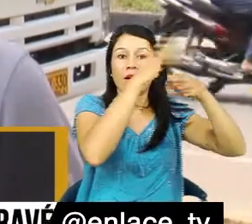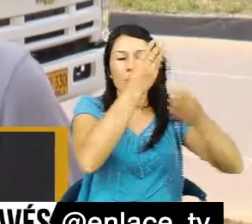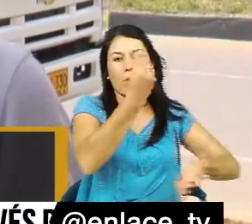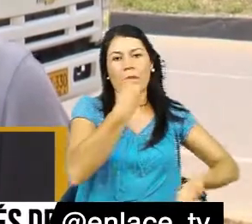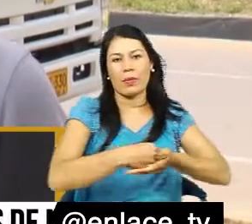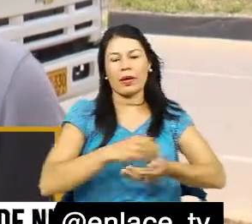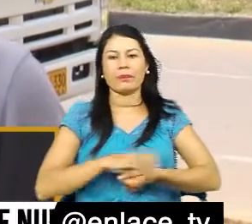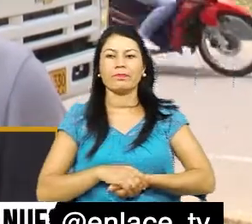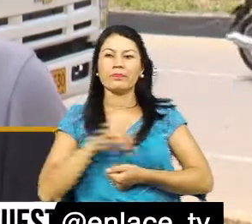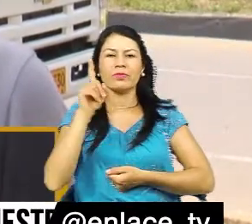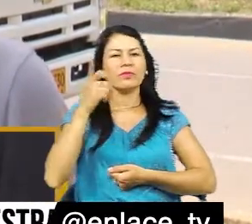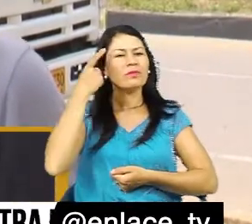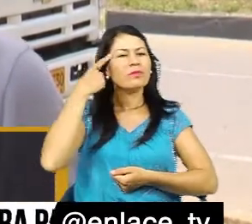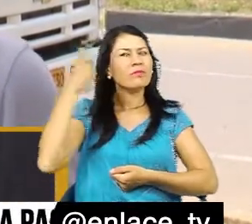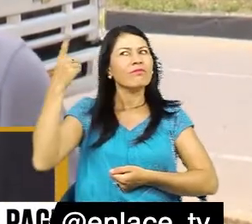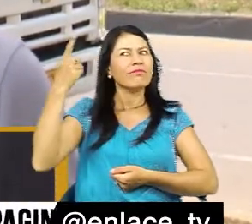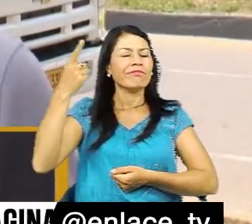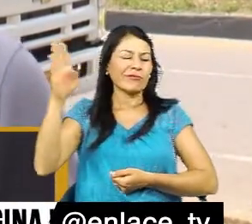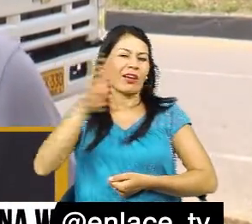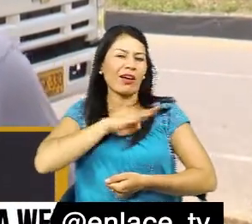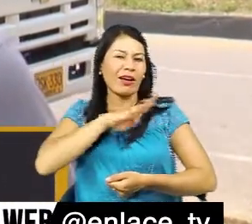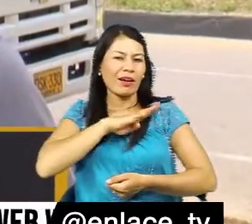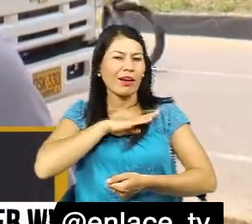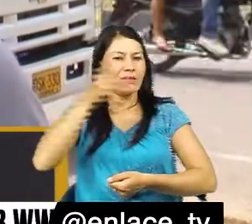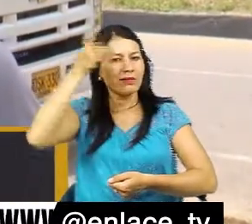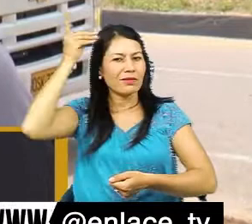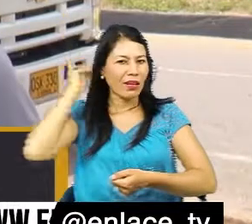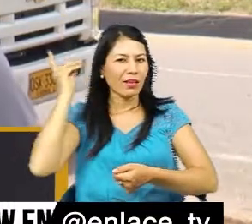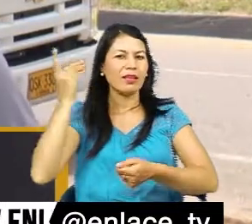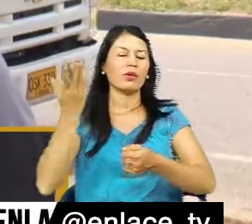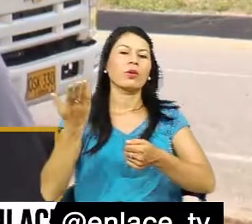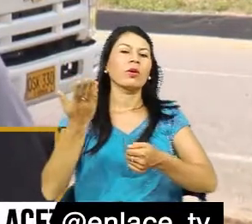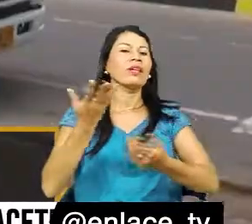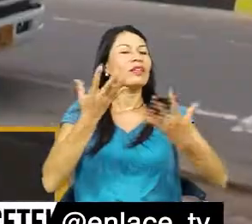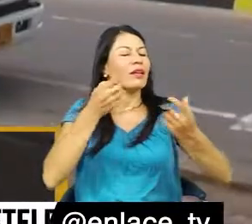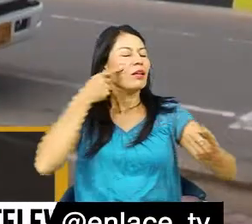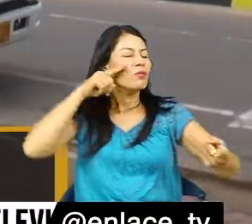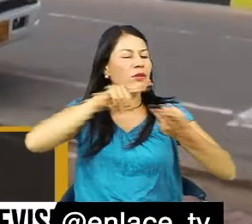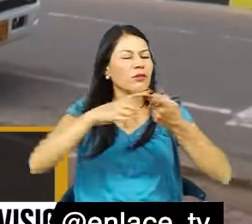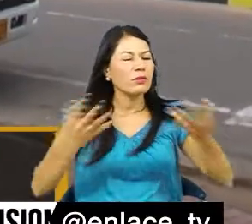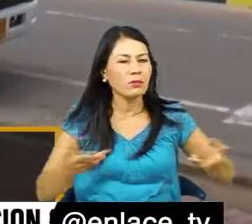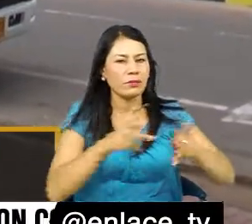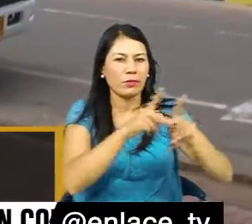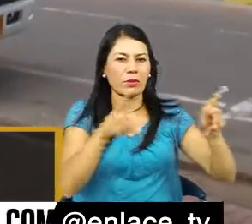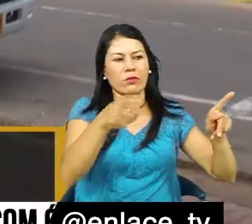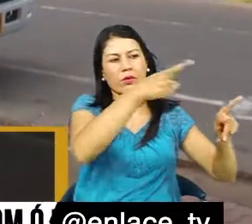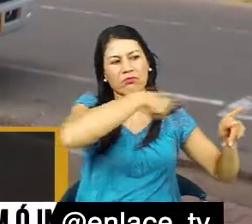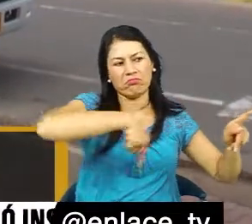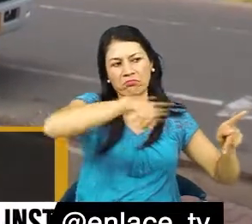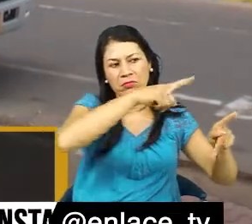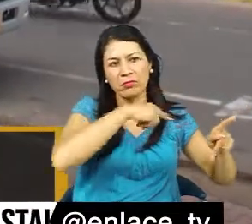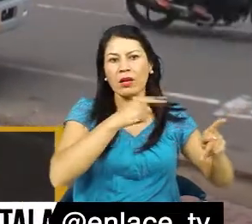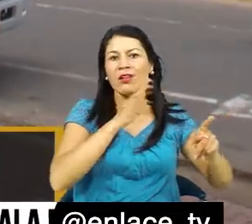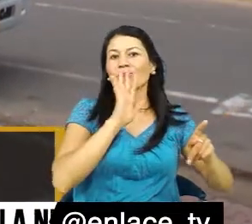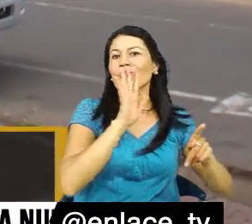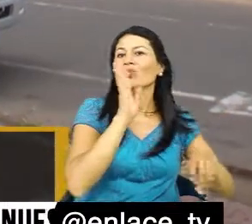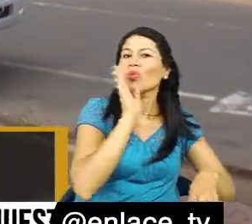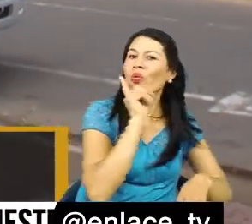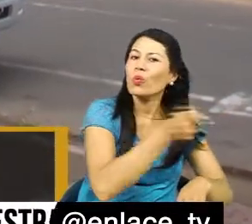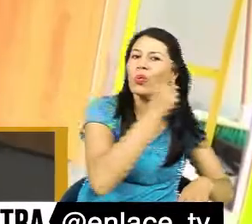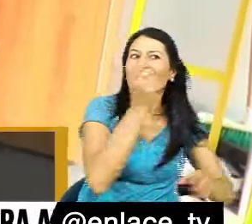cabeza de nuestro alcalde, el doctor Darío Echeverría, a través de la Secretaría de Hacienda, es que todas aquellas personas que por motivos laborales no se puedan